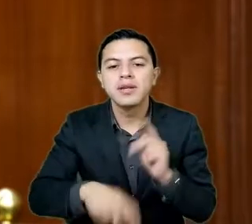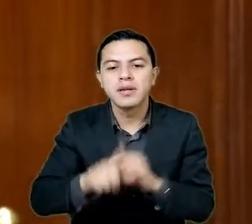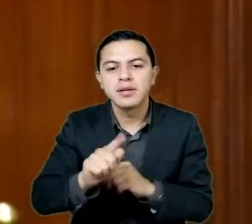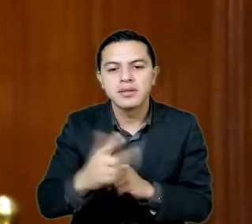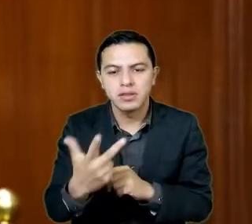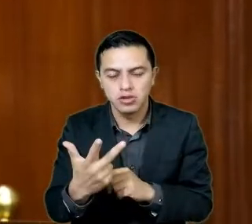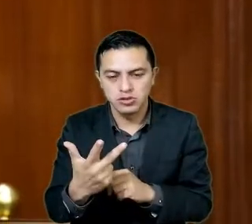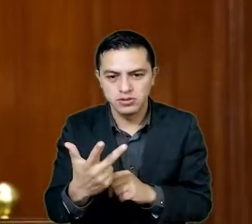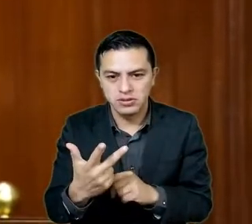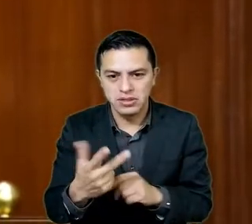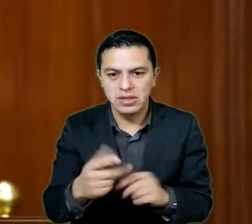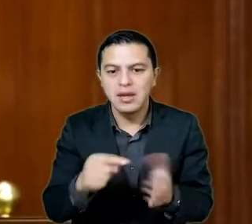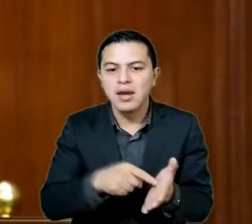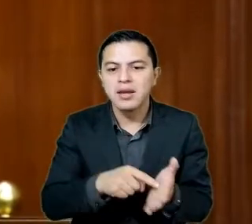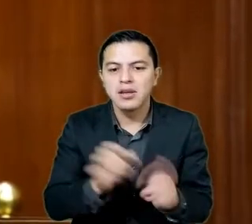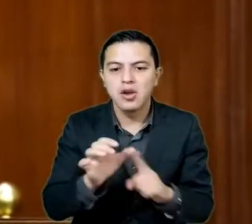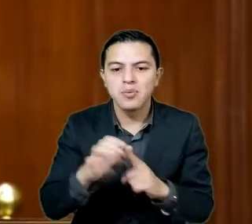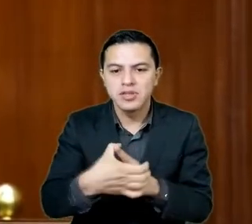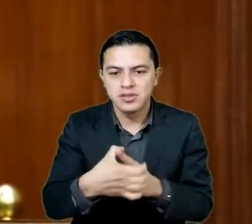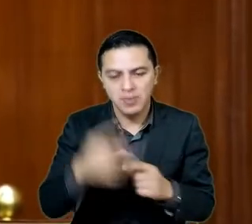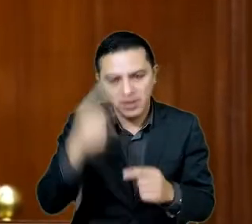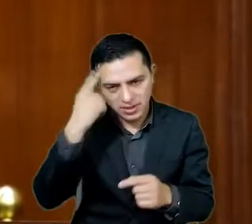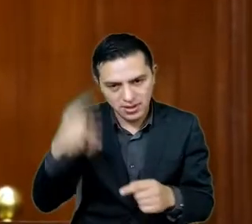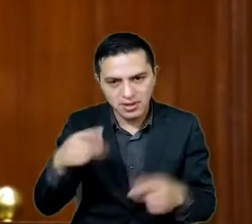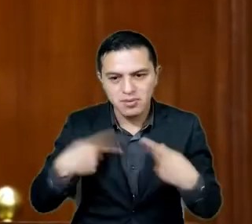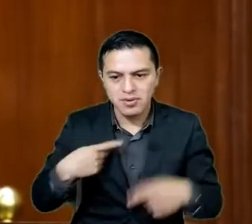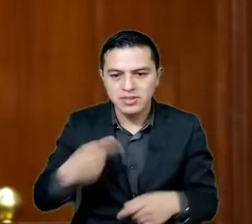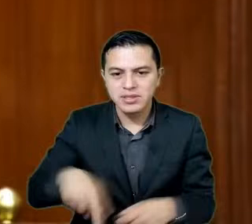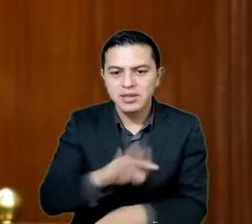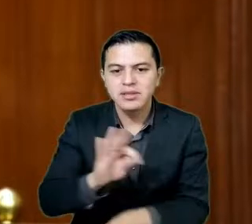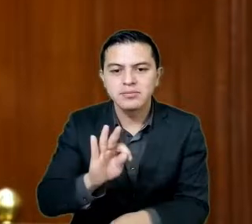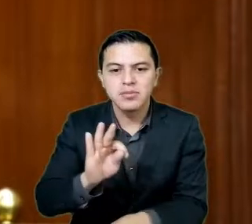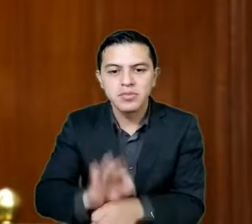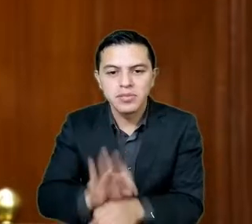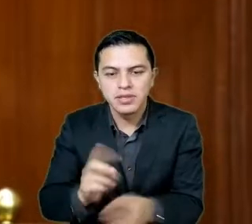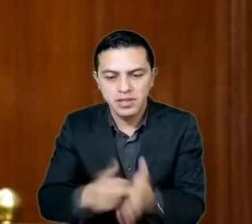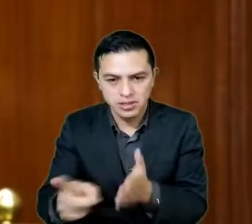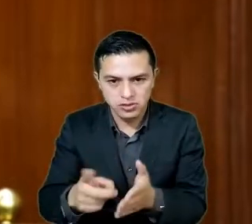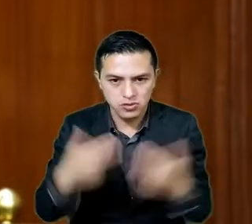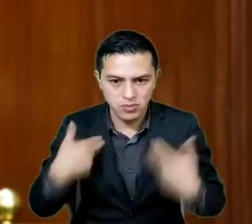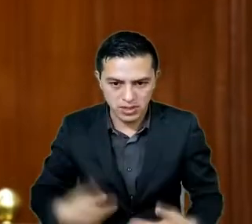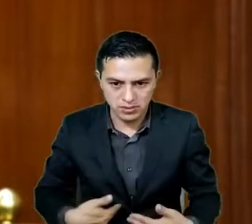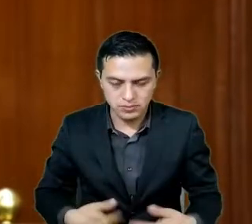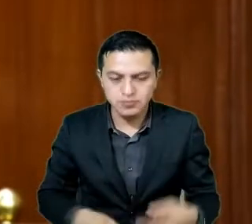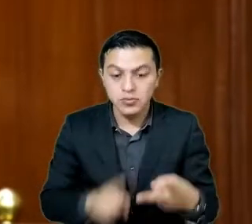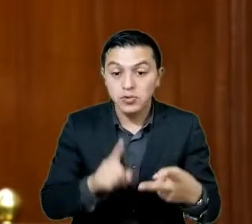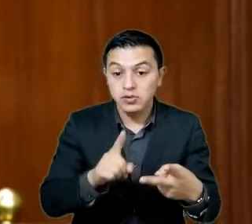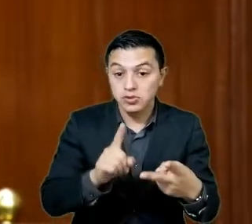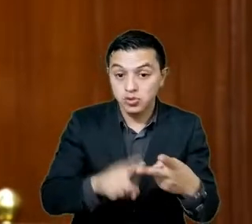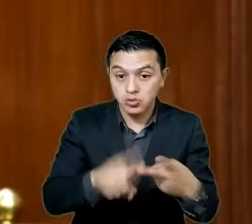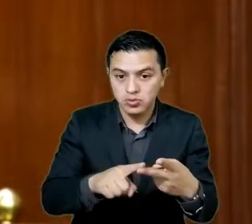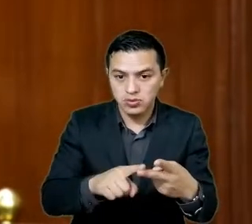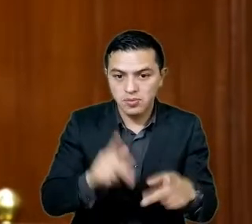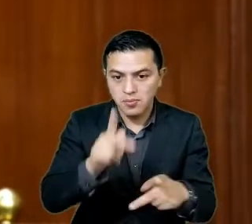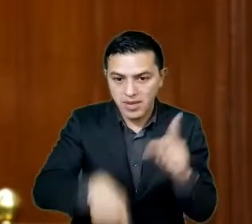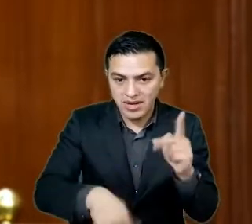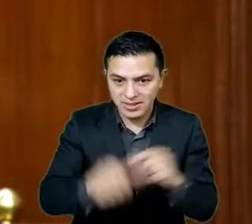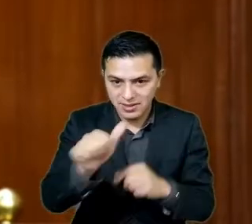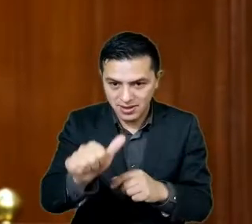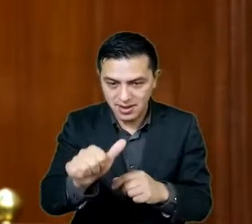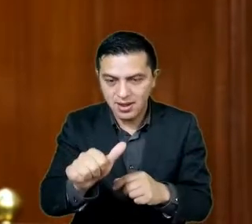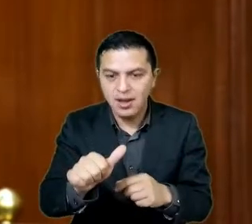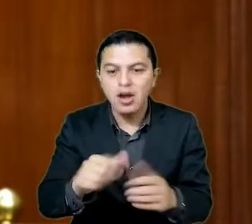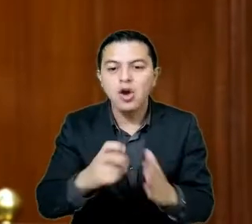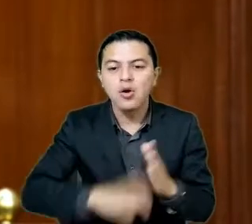Protección de los Derechos de las Niñas, Niños, Adolescentes y la Primera Infancia. Segundo, se reforma el inciso A y se deroga el inciso C de la fracción